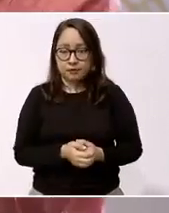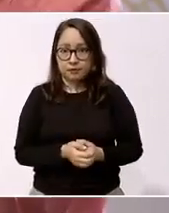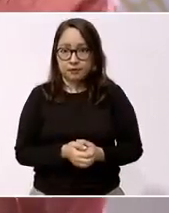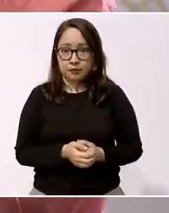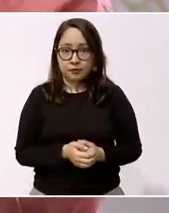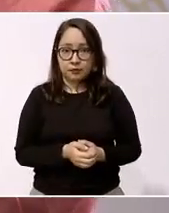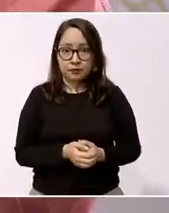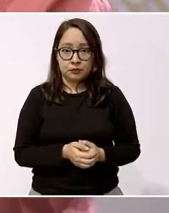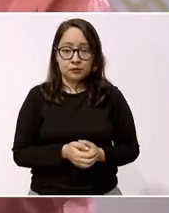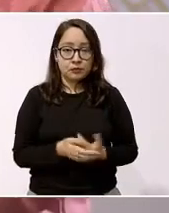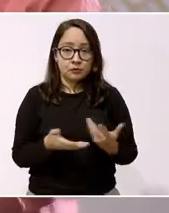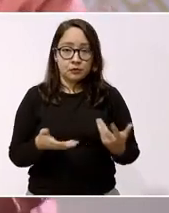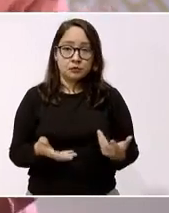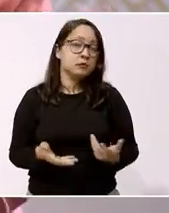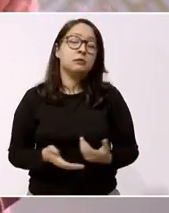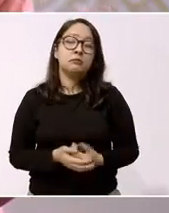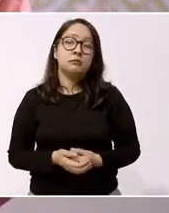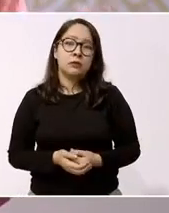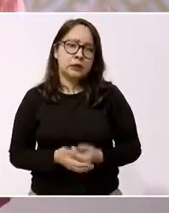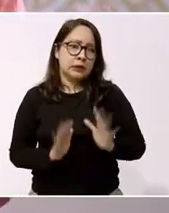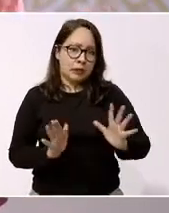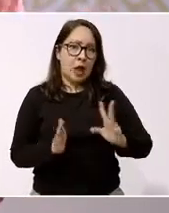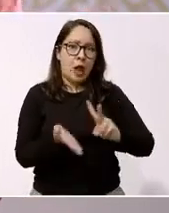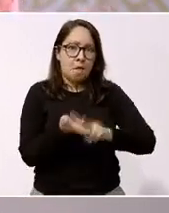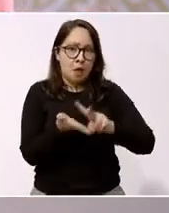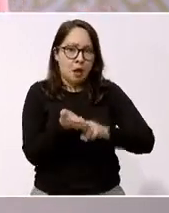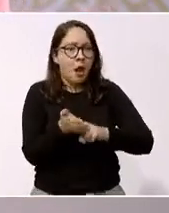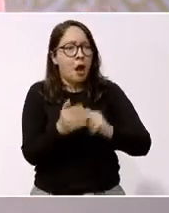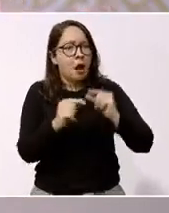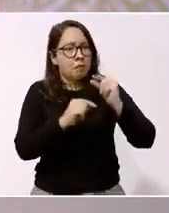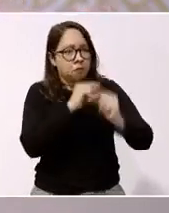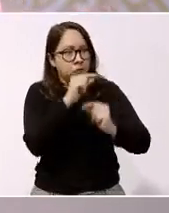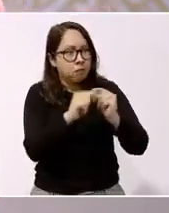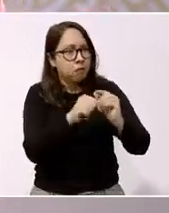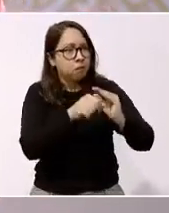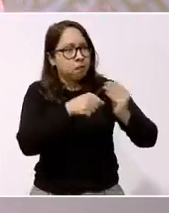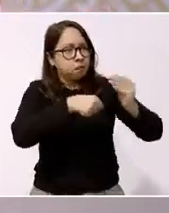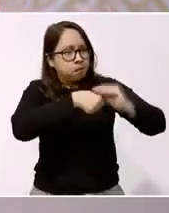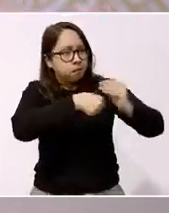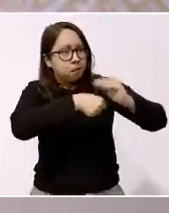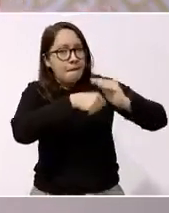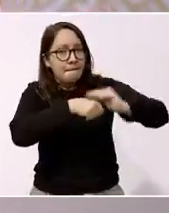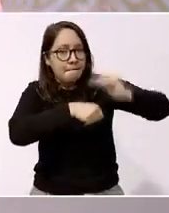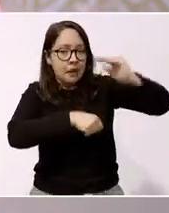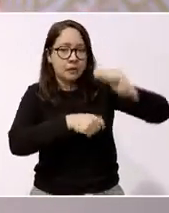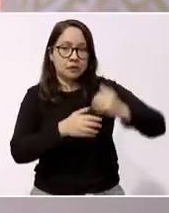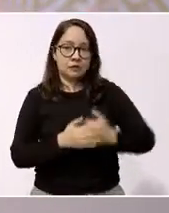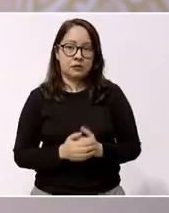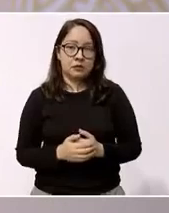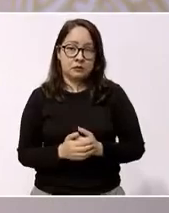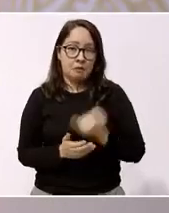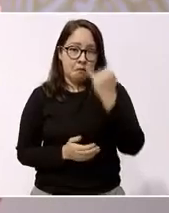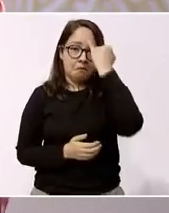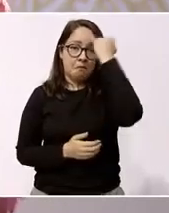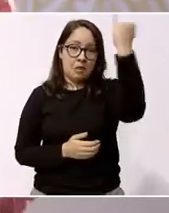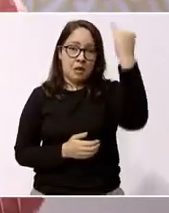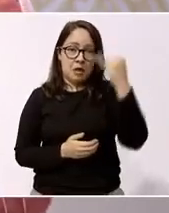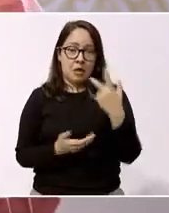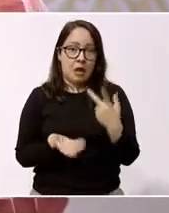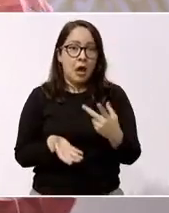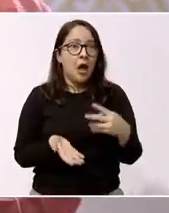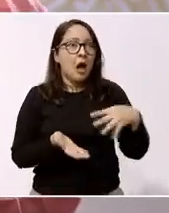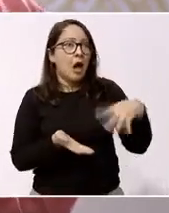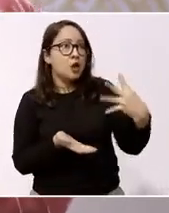porque el frijol ya vale más. Pero si quitamos el precio de garantía, los 14 pesos,